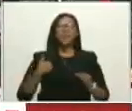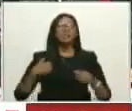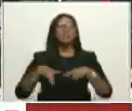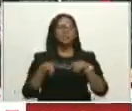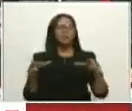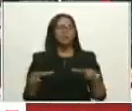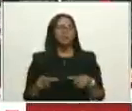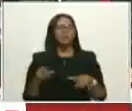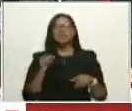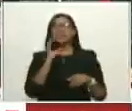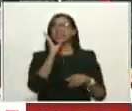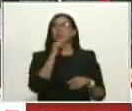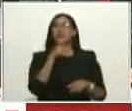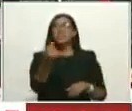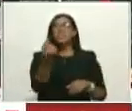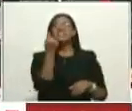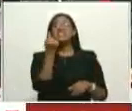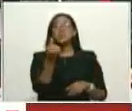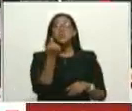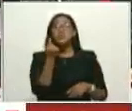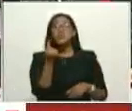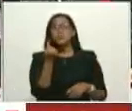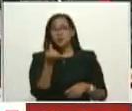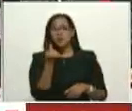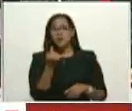haya, pero ni una sola